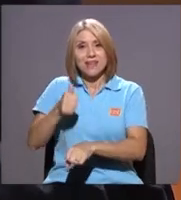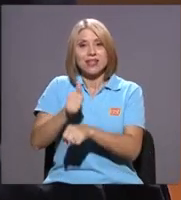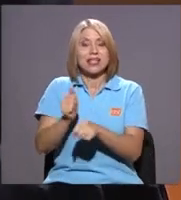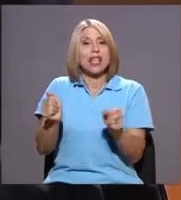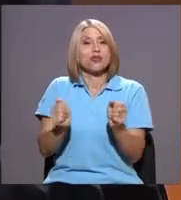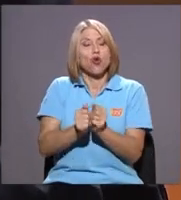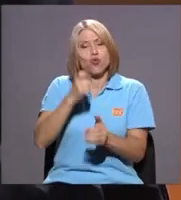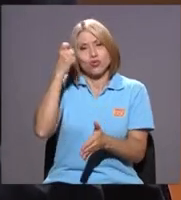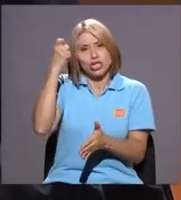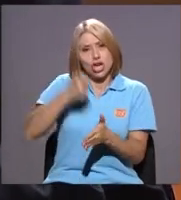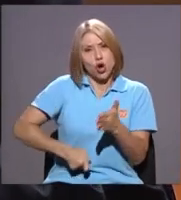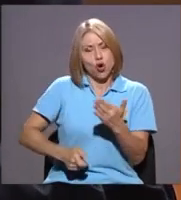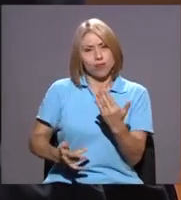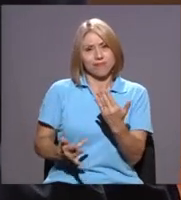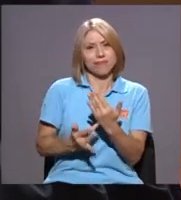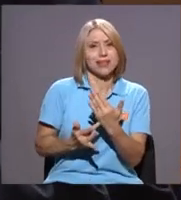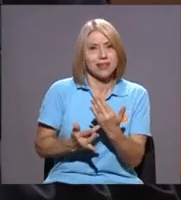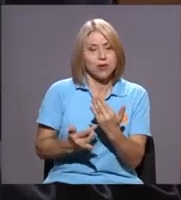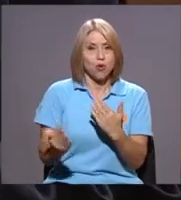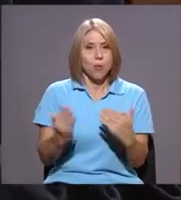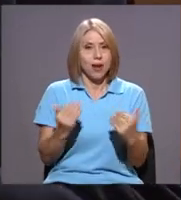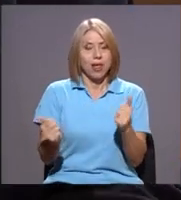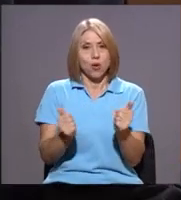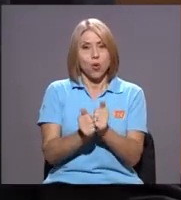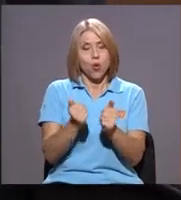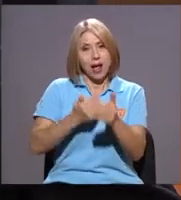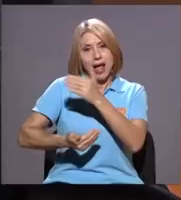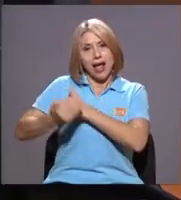en los planes anteriores de desarrollo.